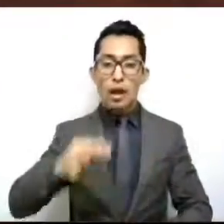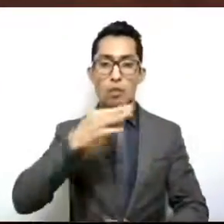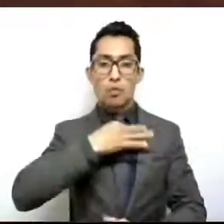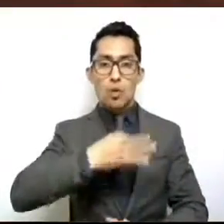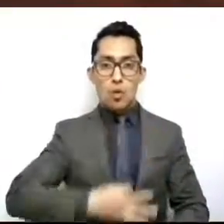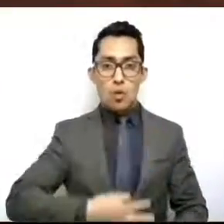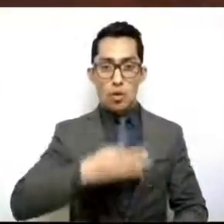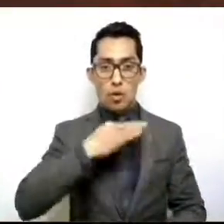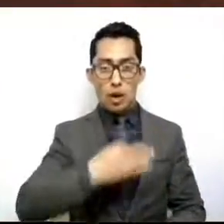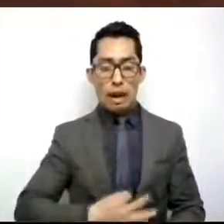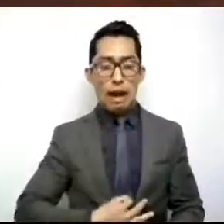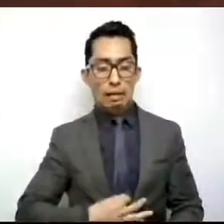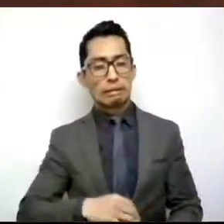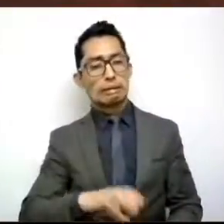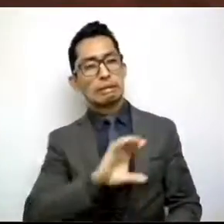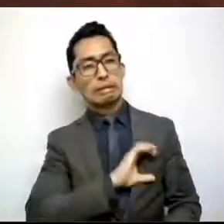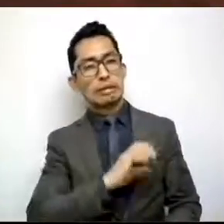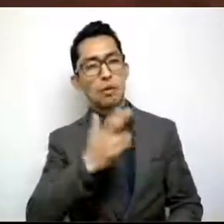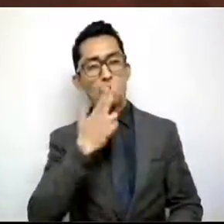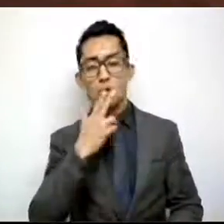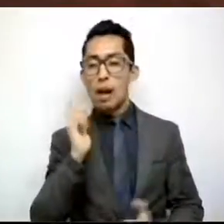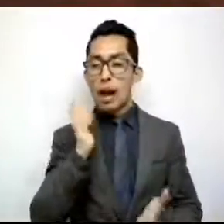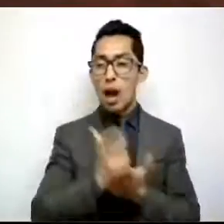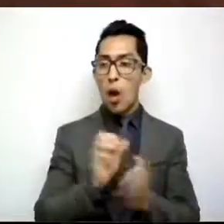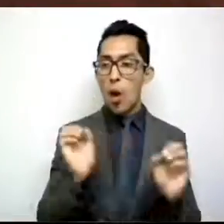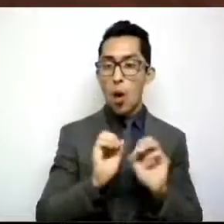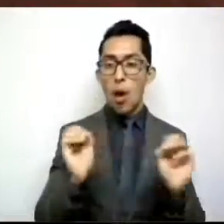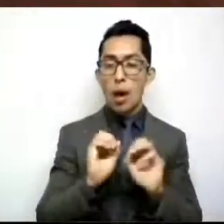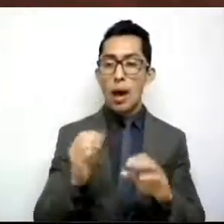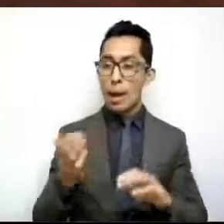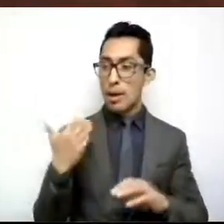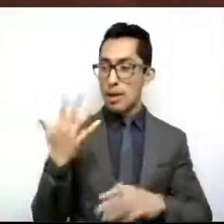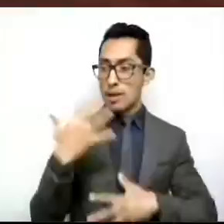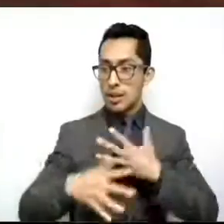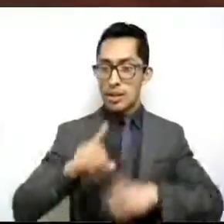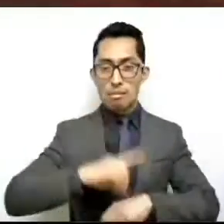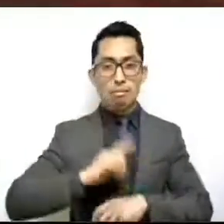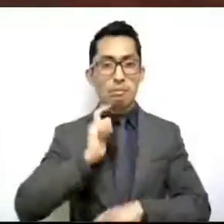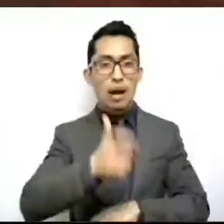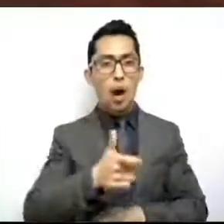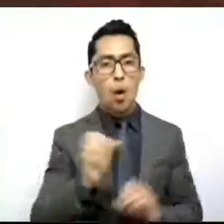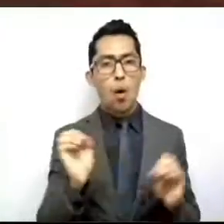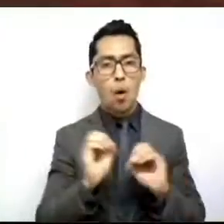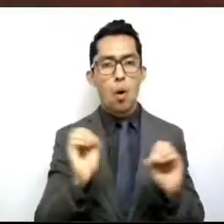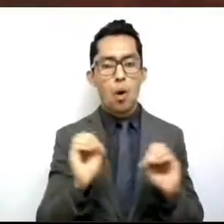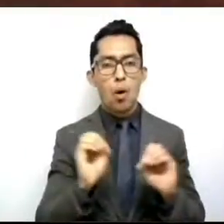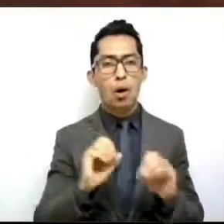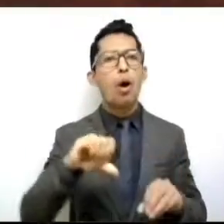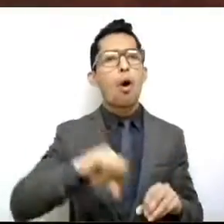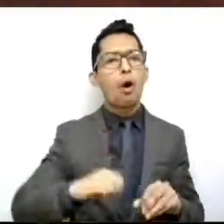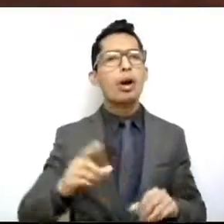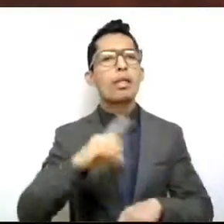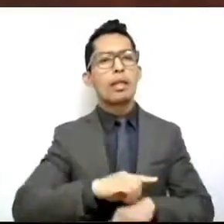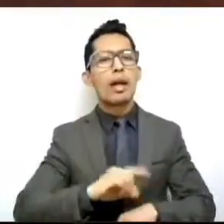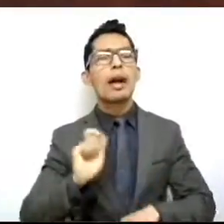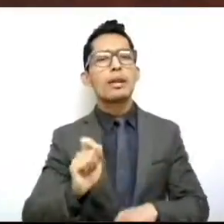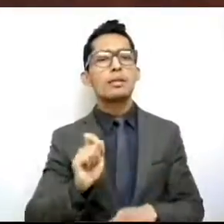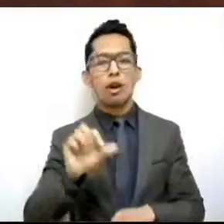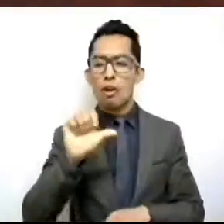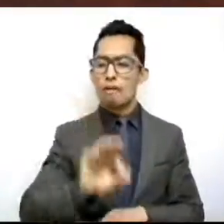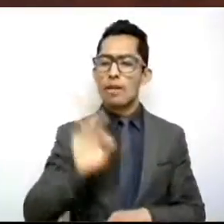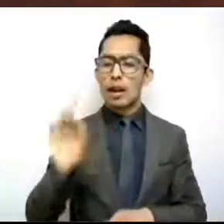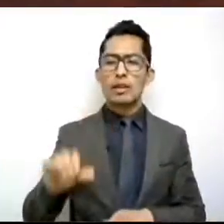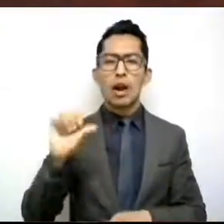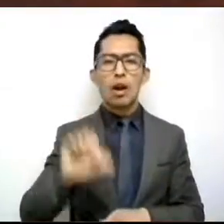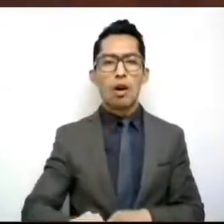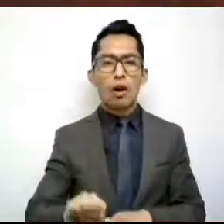Mi Toluca querido, no ha pagado la última quincena. ¿Qué día quedamos que era hoy? Por ahí alguien dijo qué día era hoy.